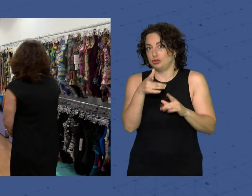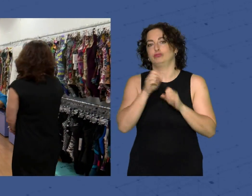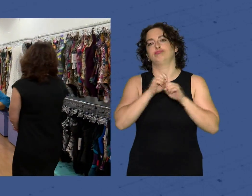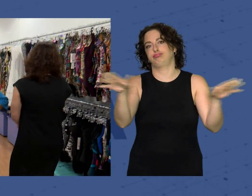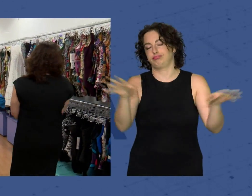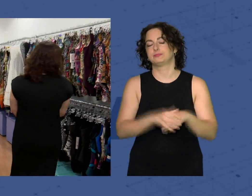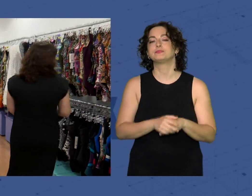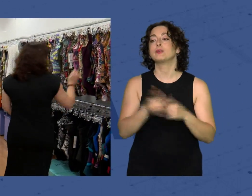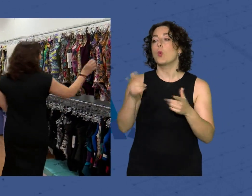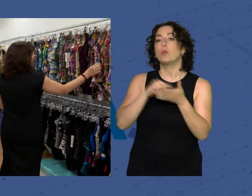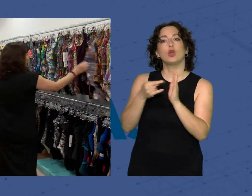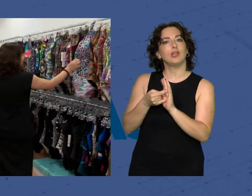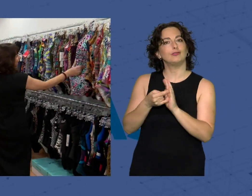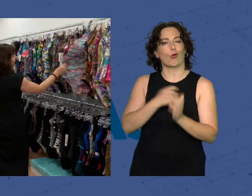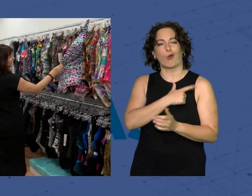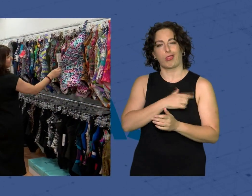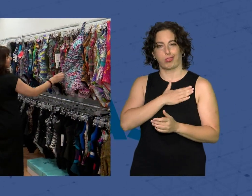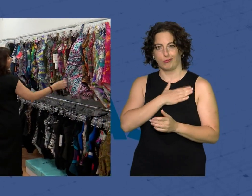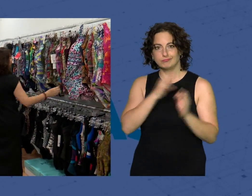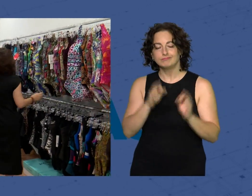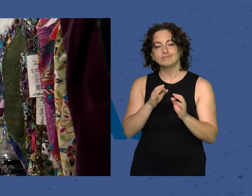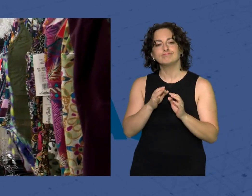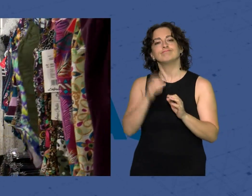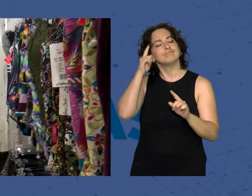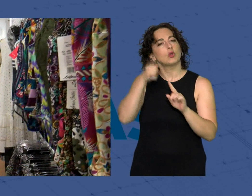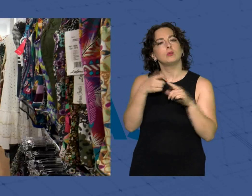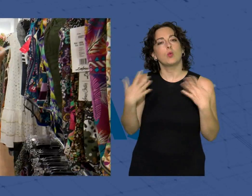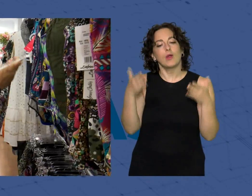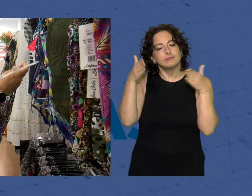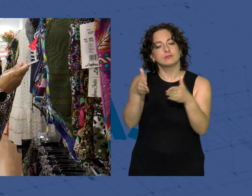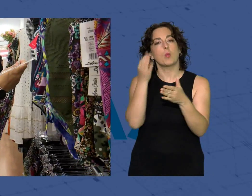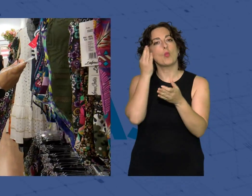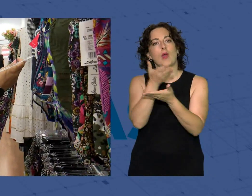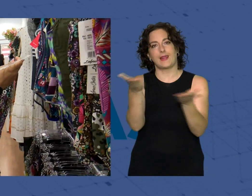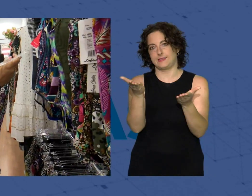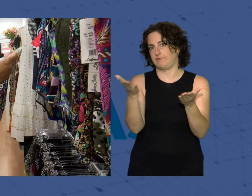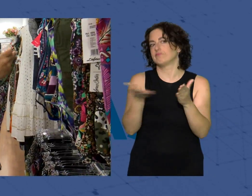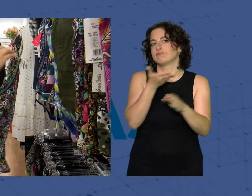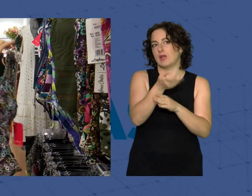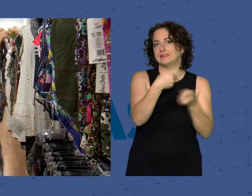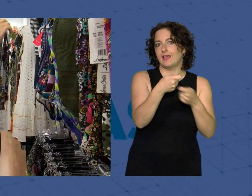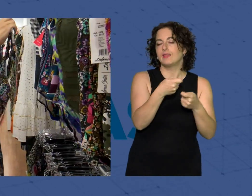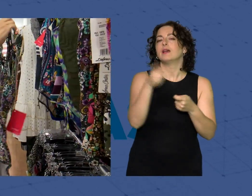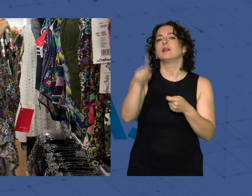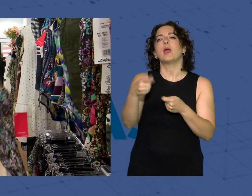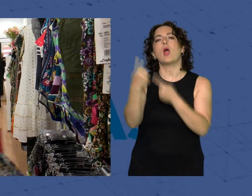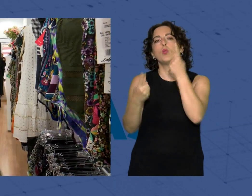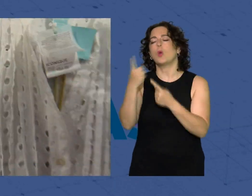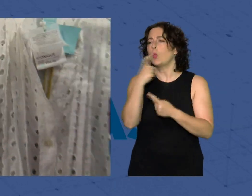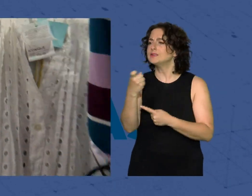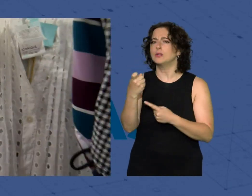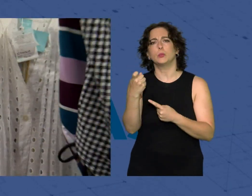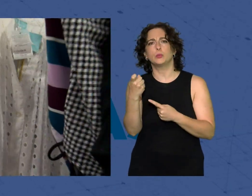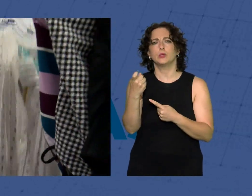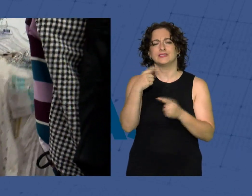viral. Un proyecto con mucho corazón, dirigido a todas las mujeres que pasan por su tienda y también aquellas a las que les cuesta encontrar su